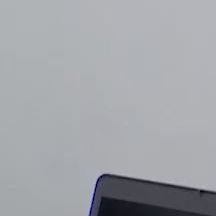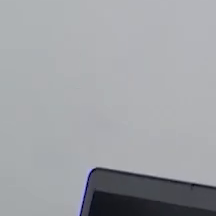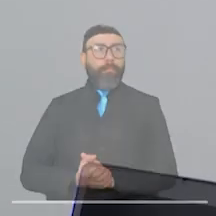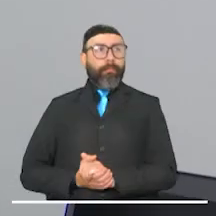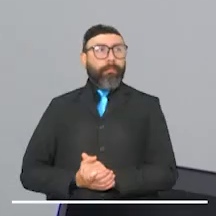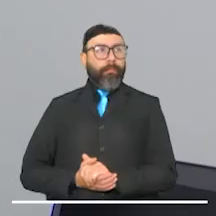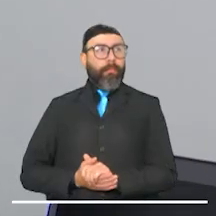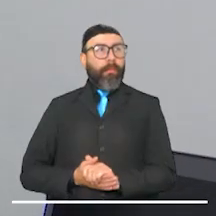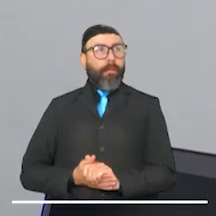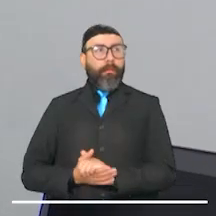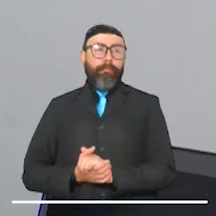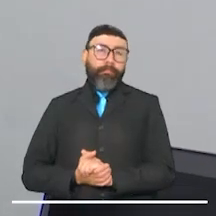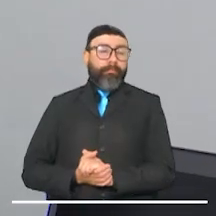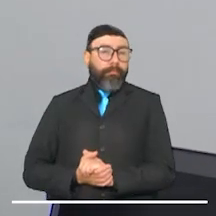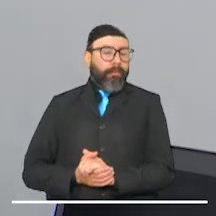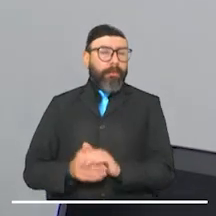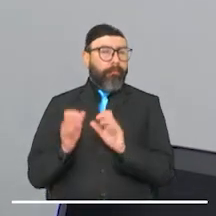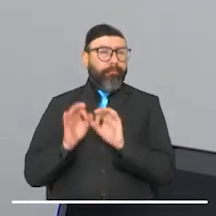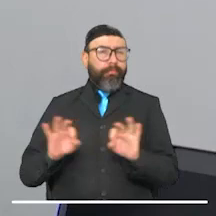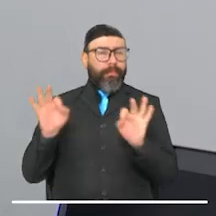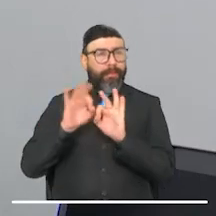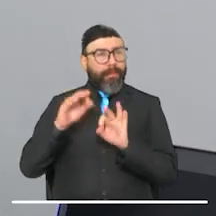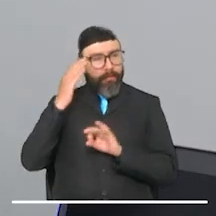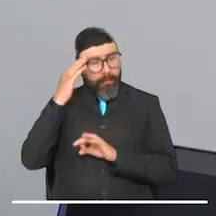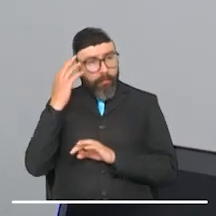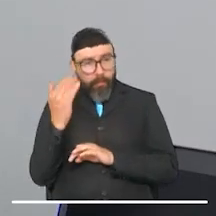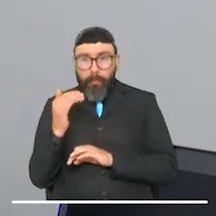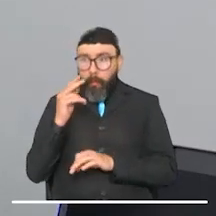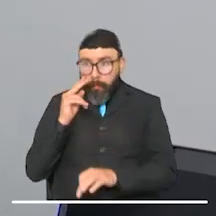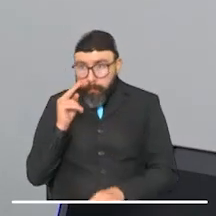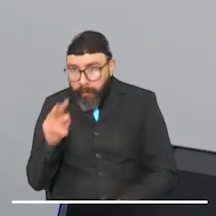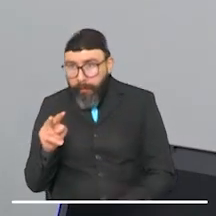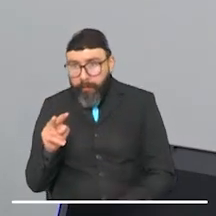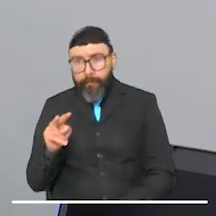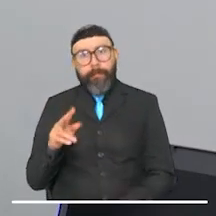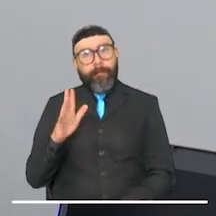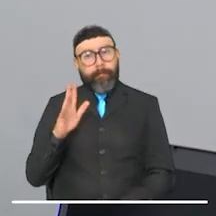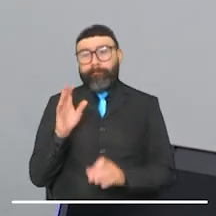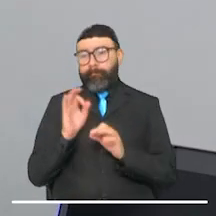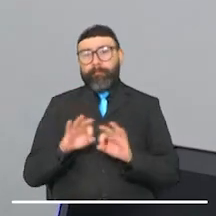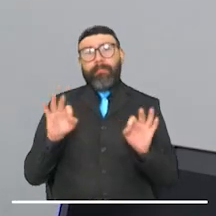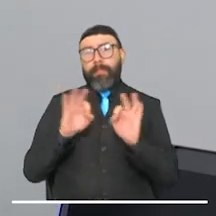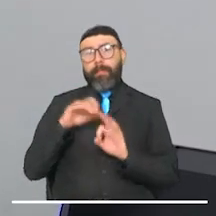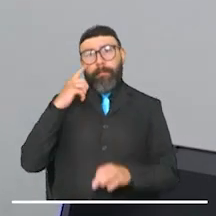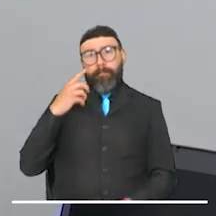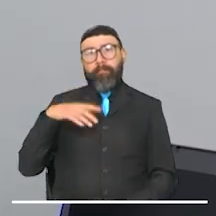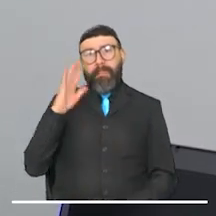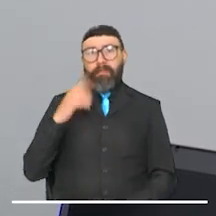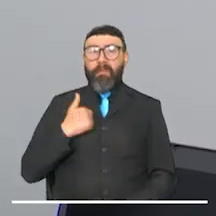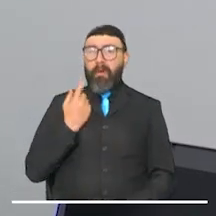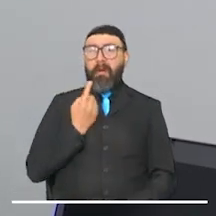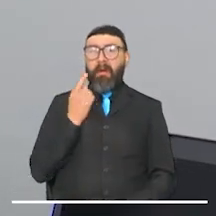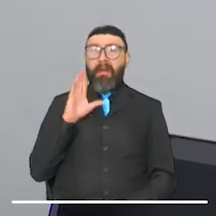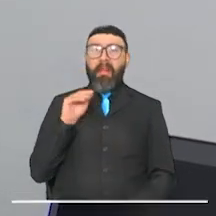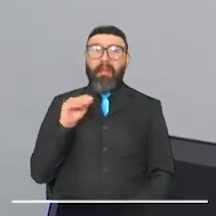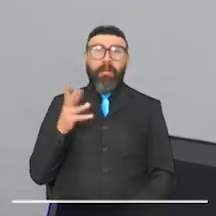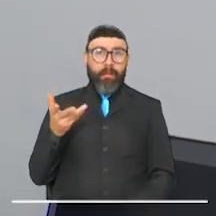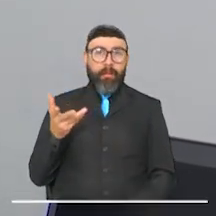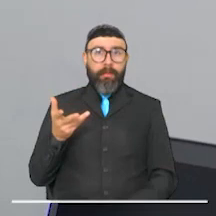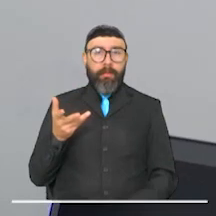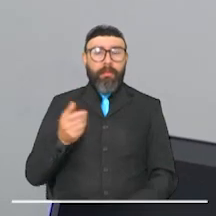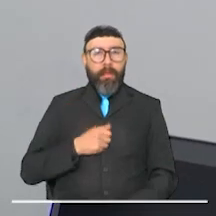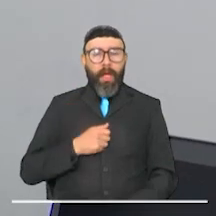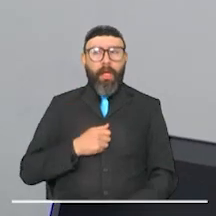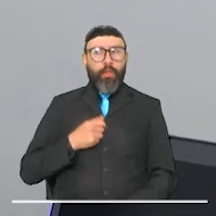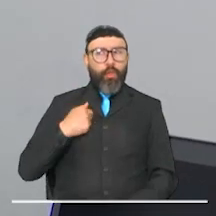y sin lugar a dudas una imagen vale más que mil palabras Ah entonces yo tengo que confirmar